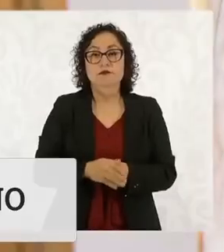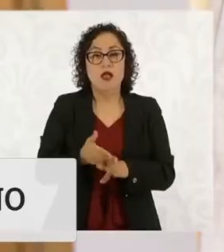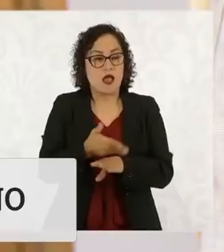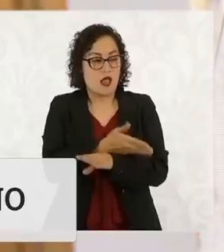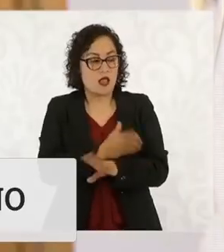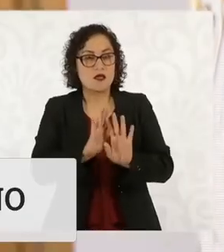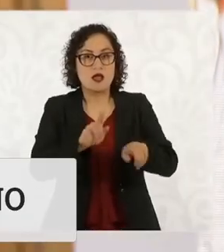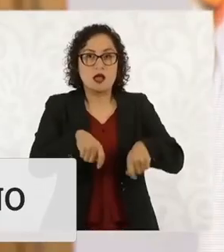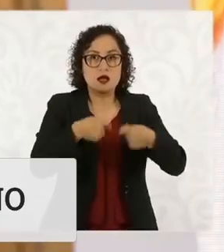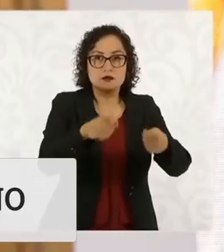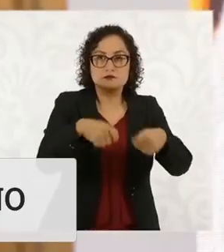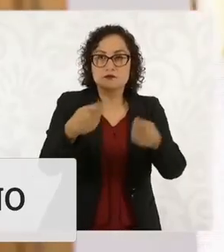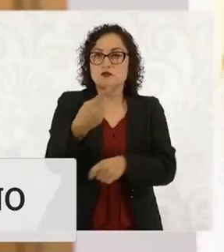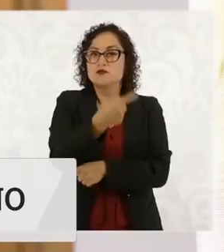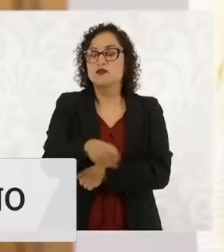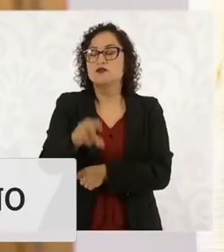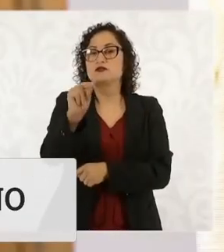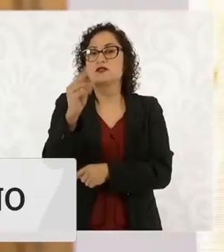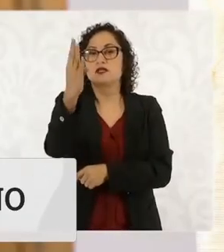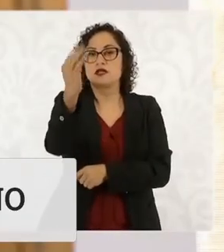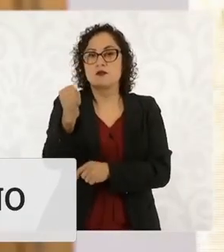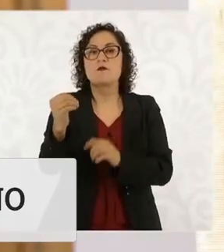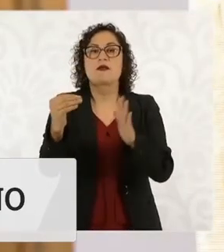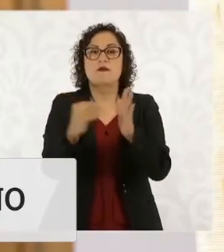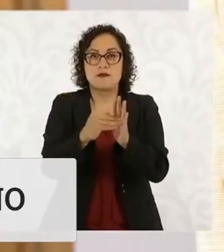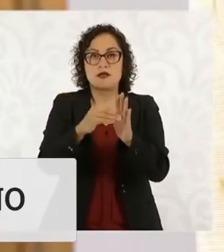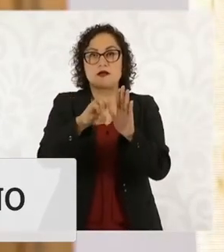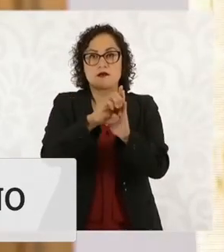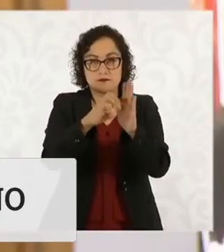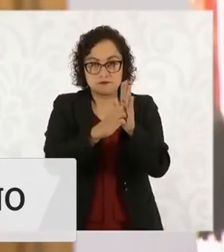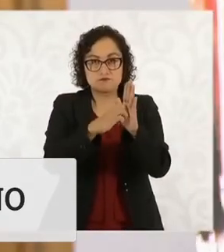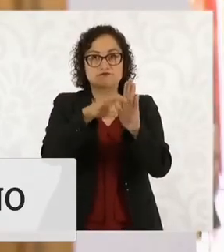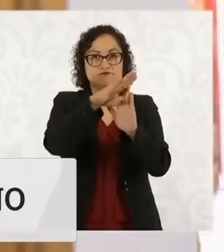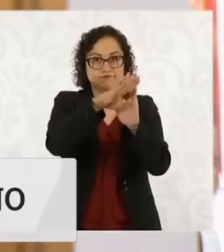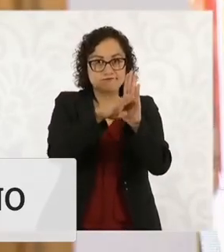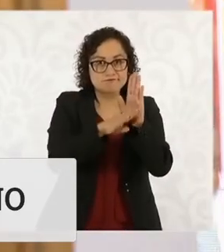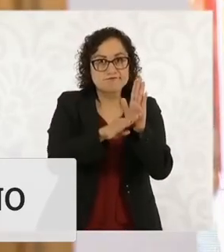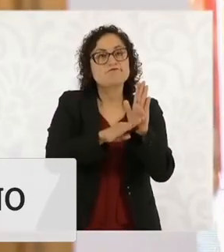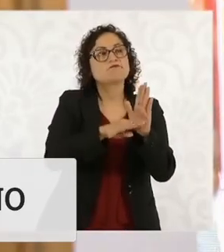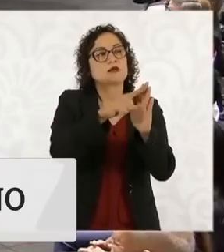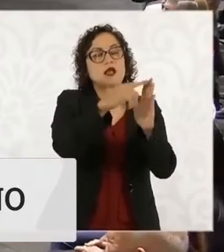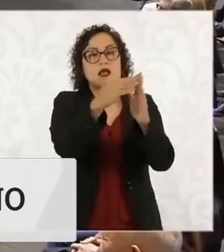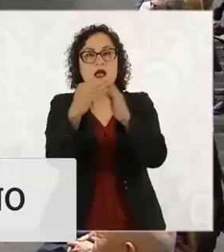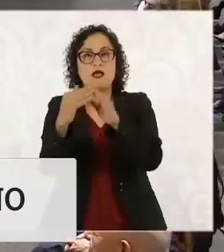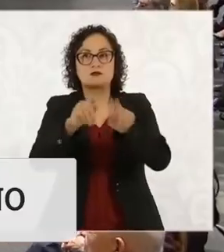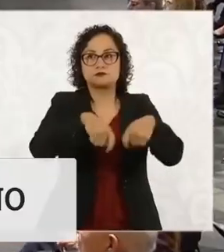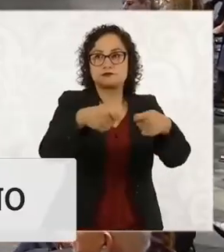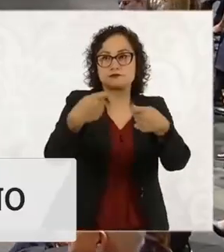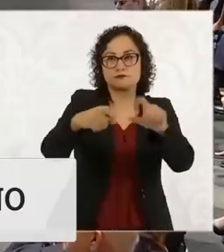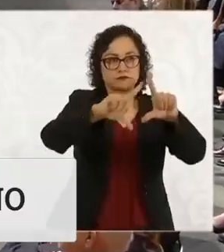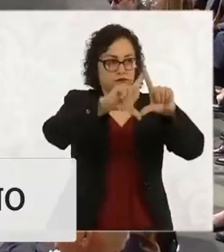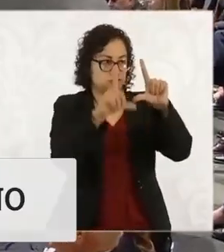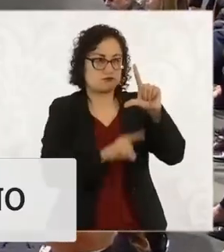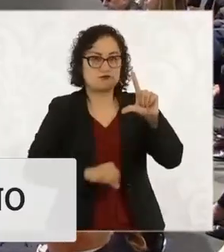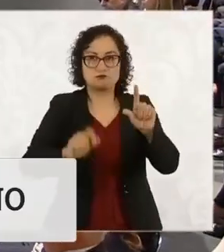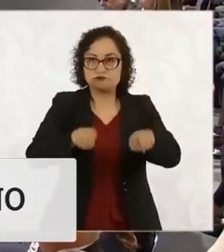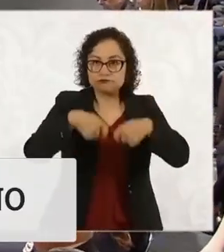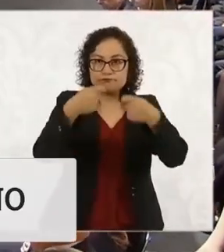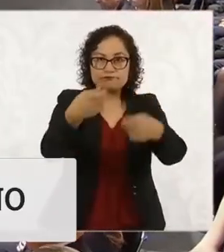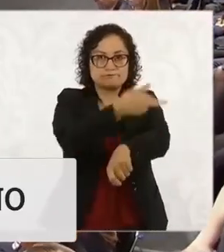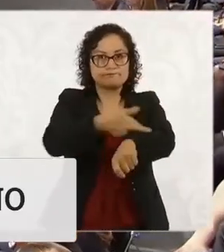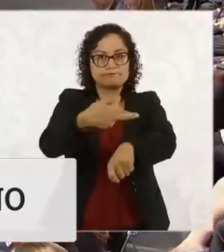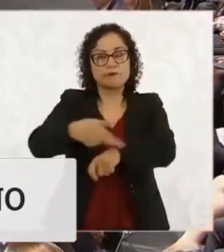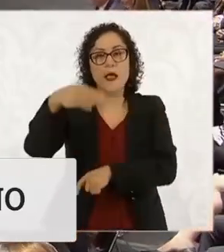entregado 189,000 escrituras a familias de todo el país de forma gratuita.